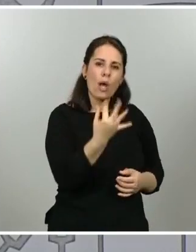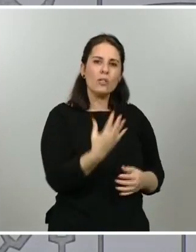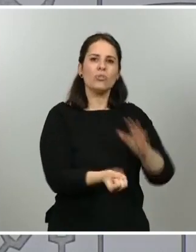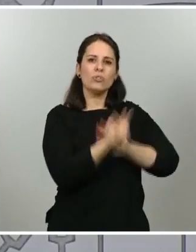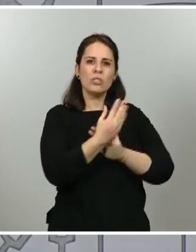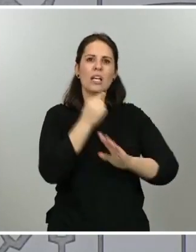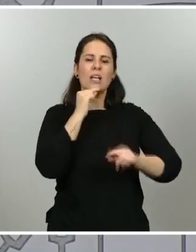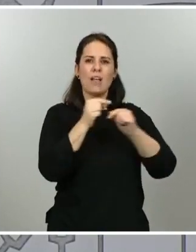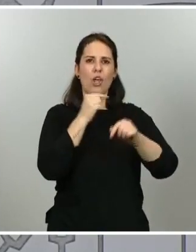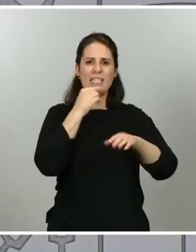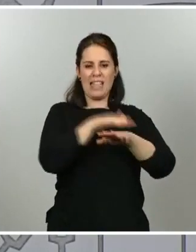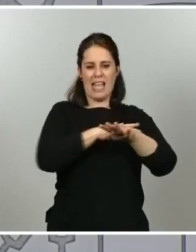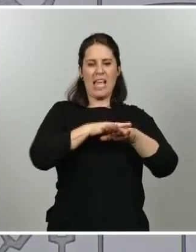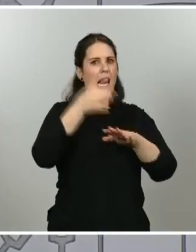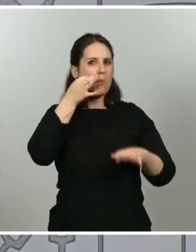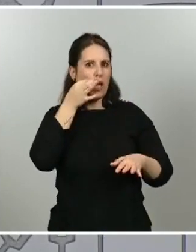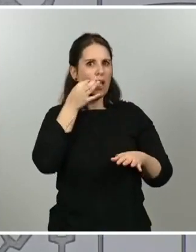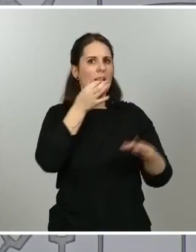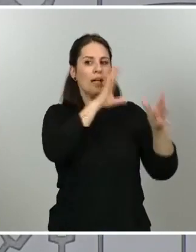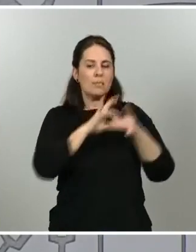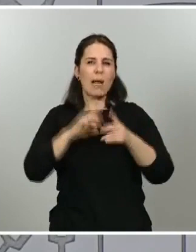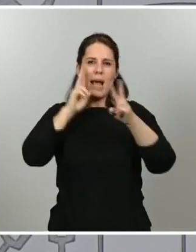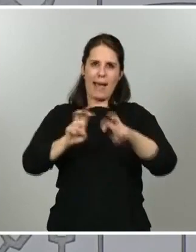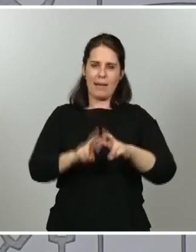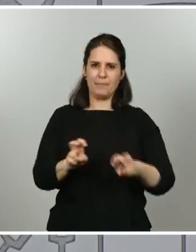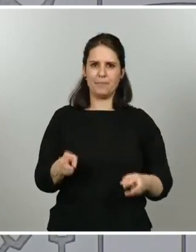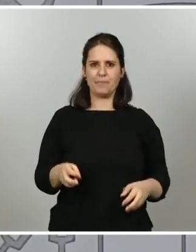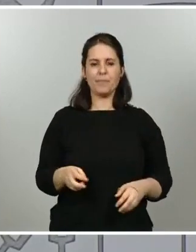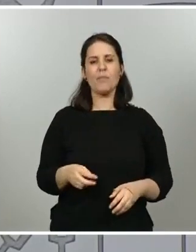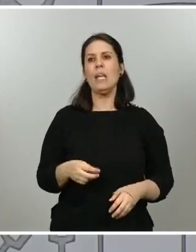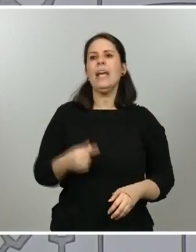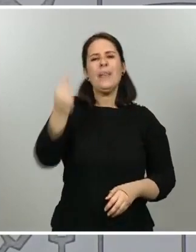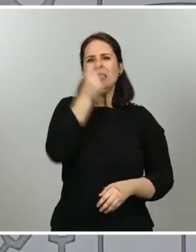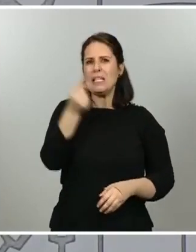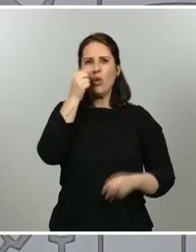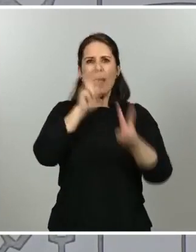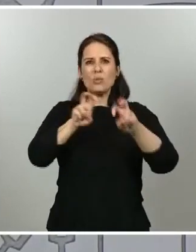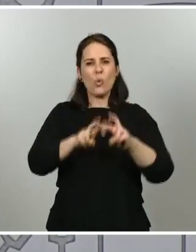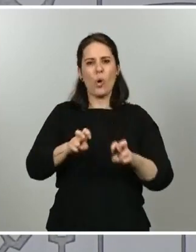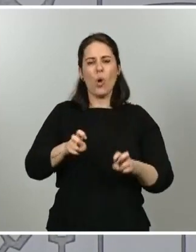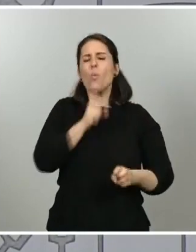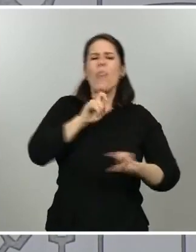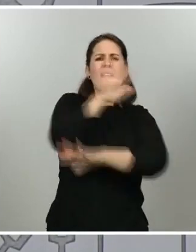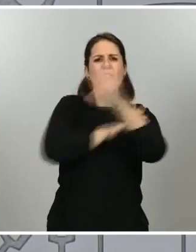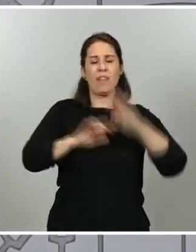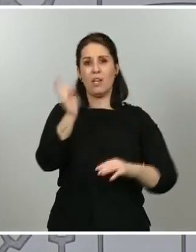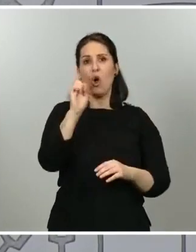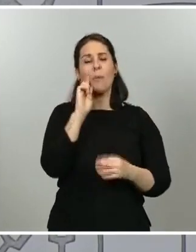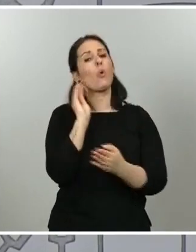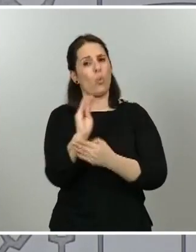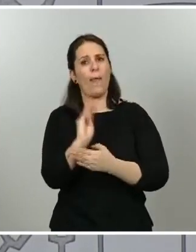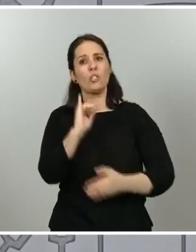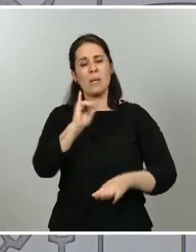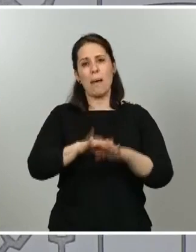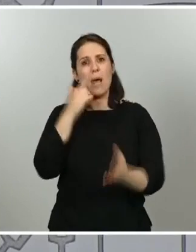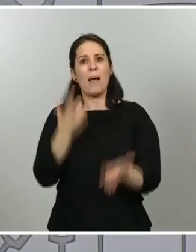Son estudios que requieren diseños no especialmente complejos, pero sí se tienen que hacer diseños con mucho cuidado para poder valorar estas